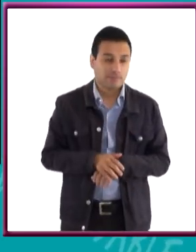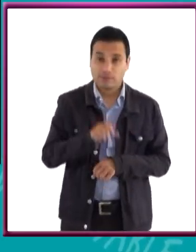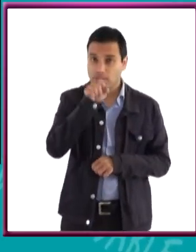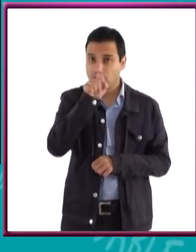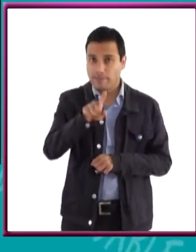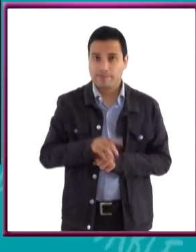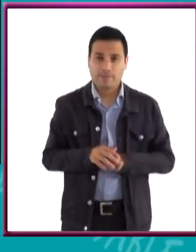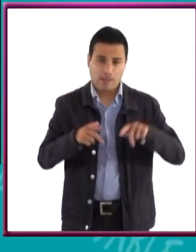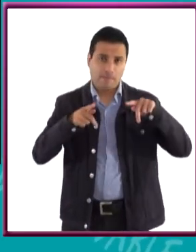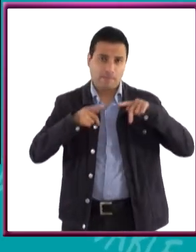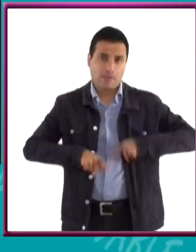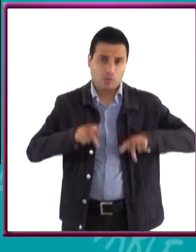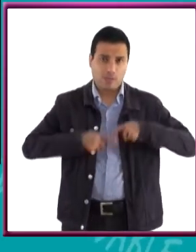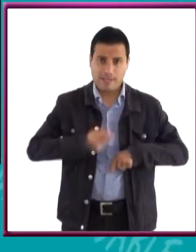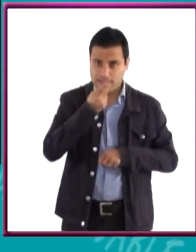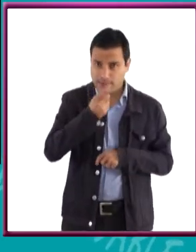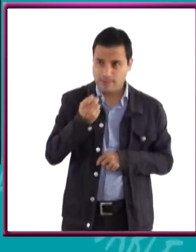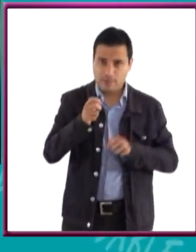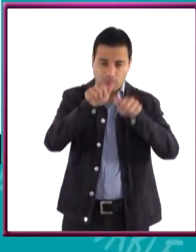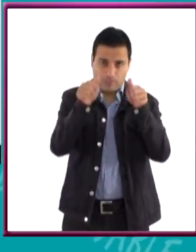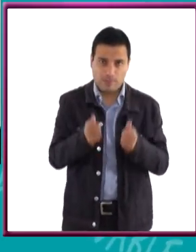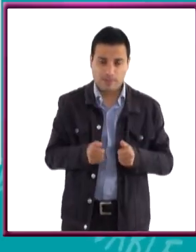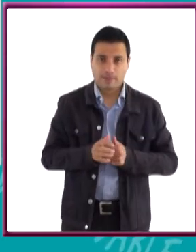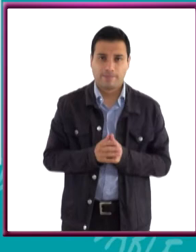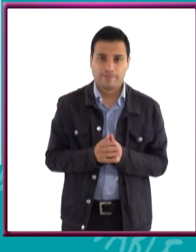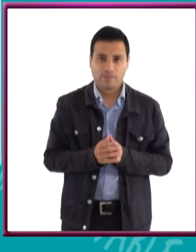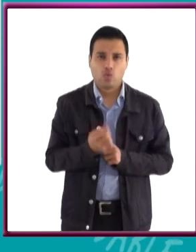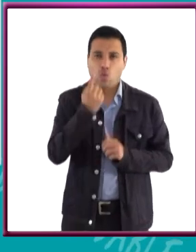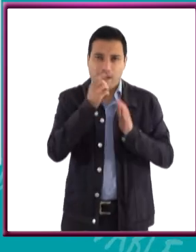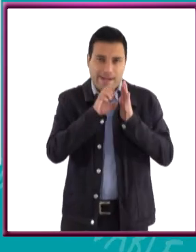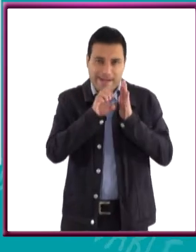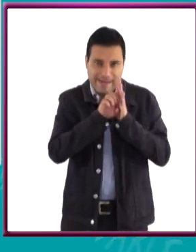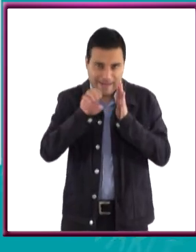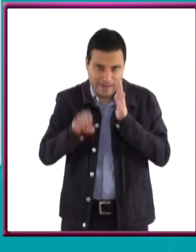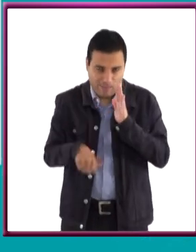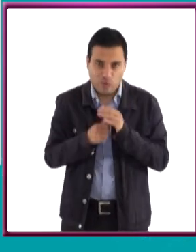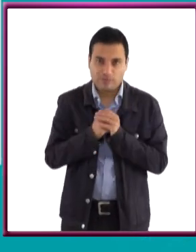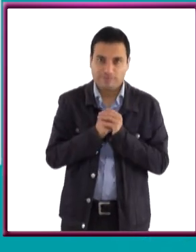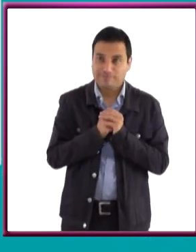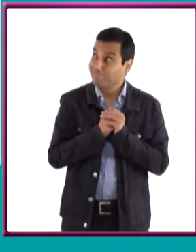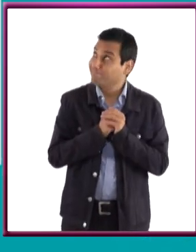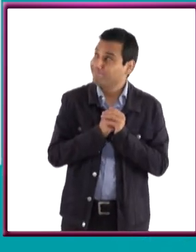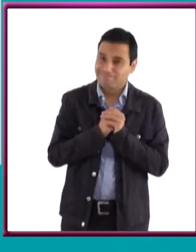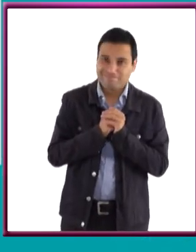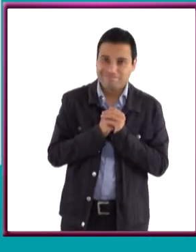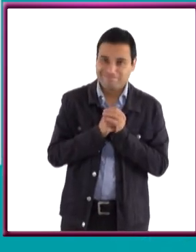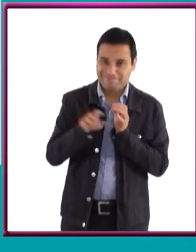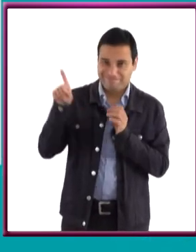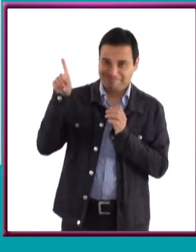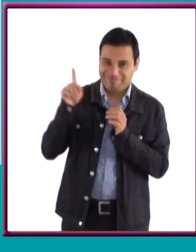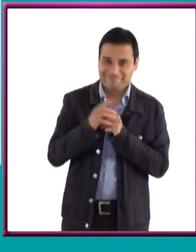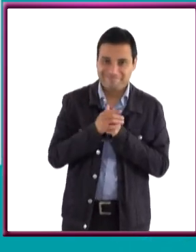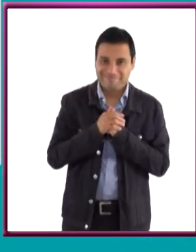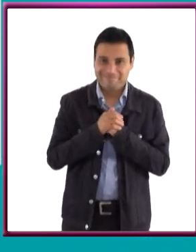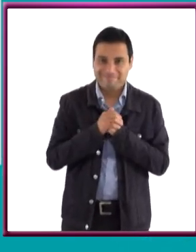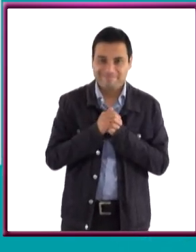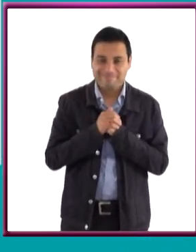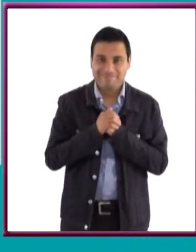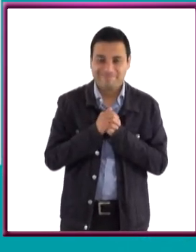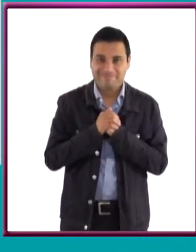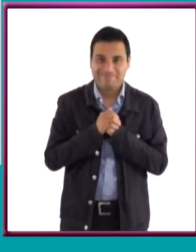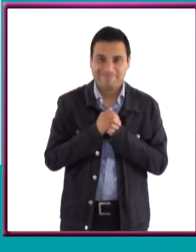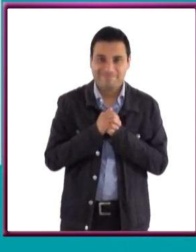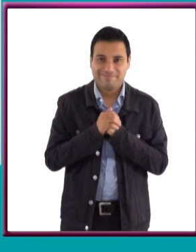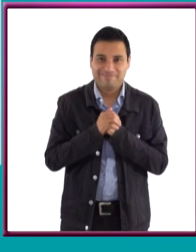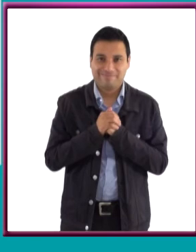son consideradas obras de arte. Un buen ejemplo de esto lo encontramos en las líneas diagonales de los cables